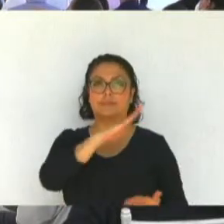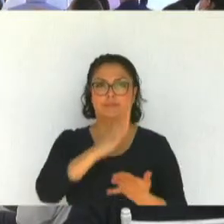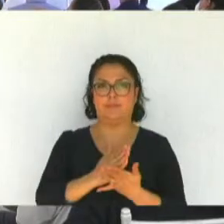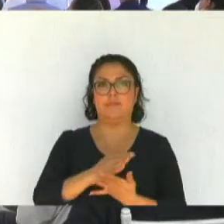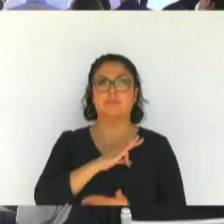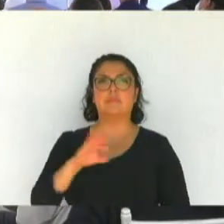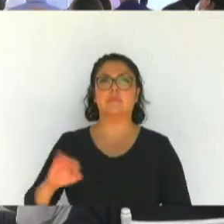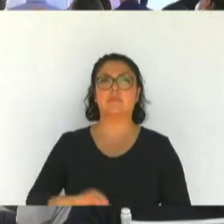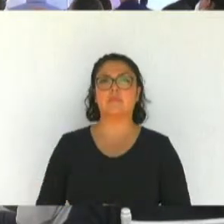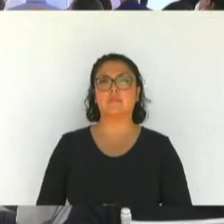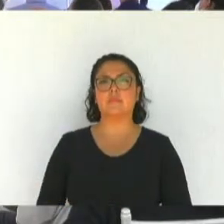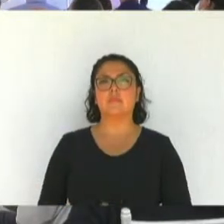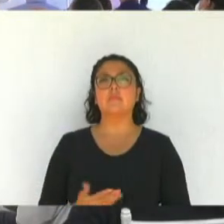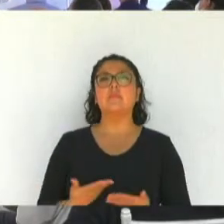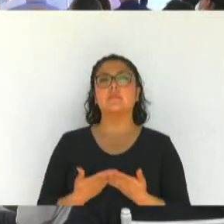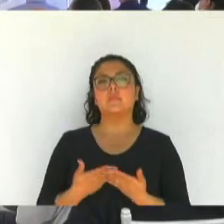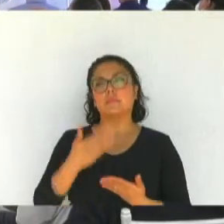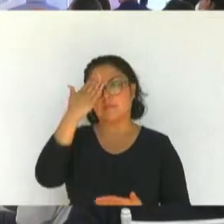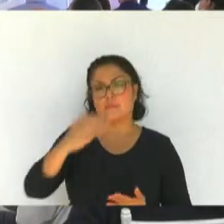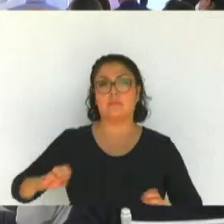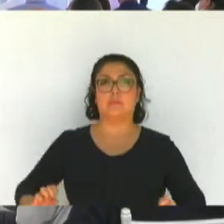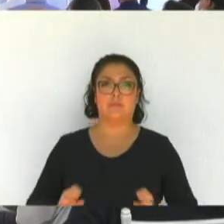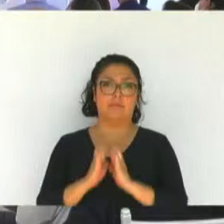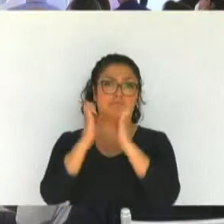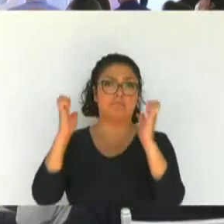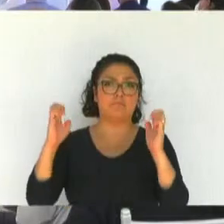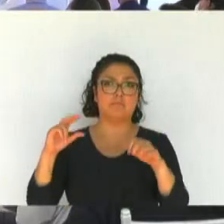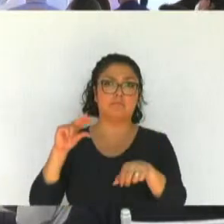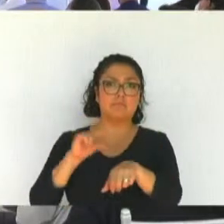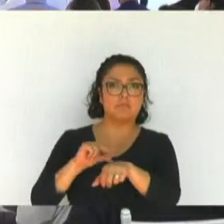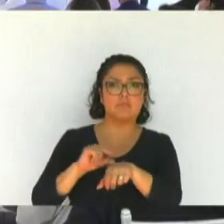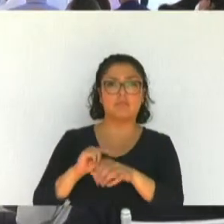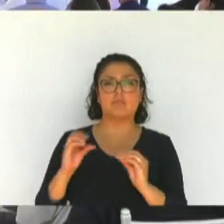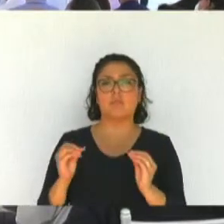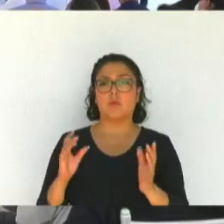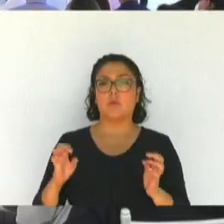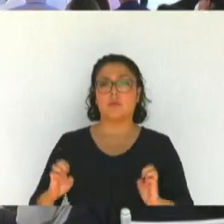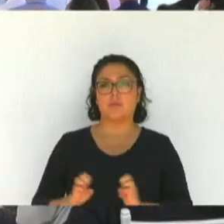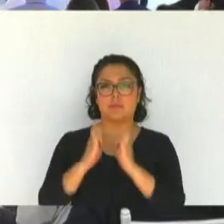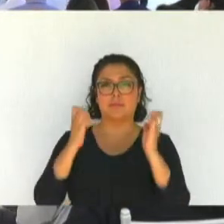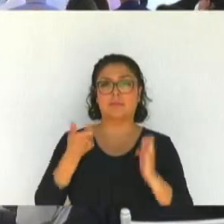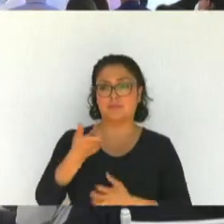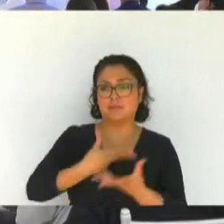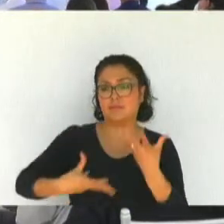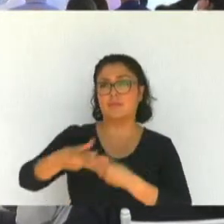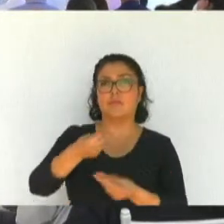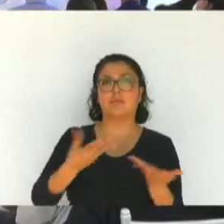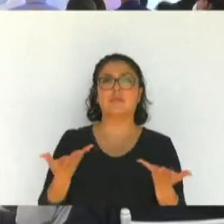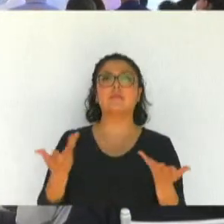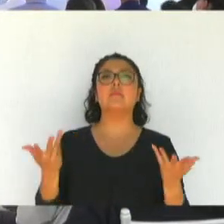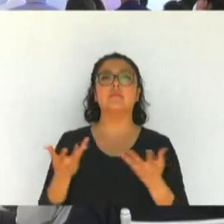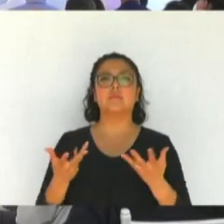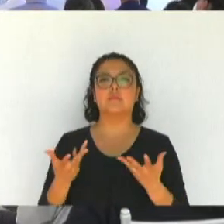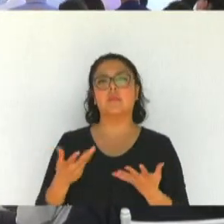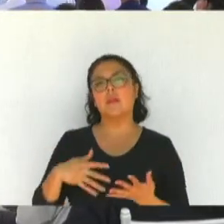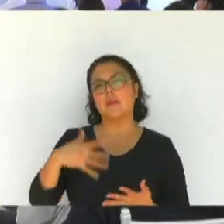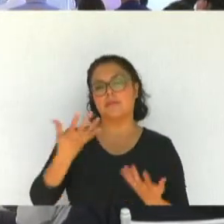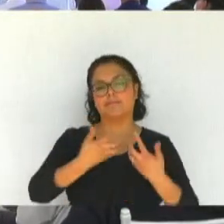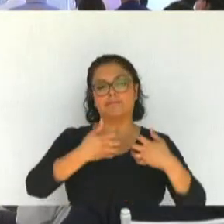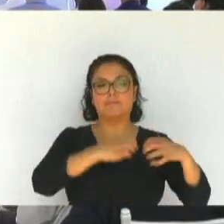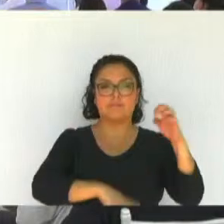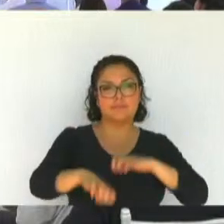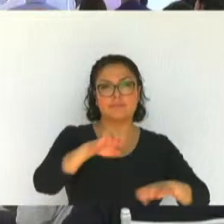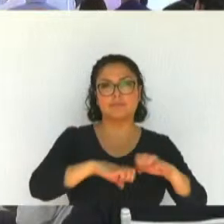estos momentos de emergencia médica y económica, fue la industria minera quien tenía documentado y listo las medidas para